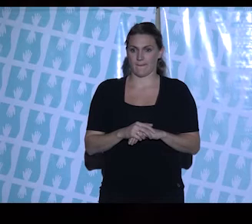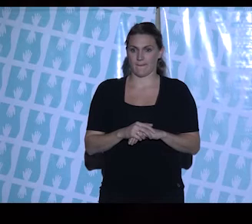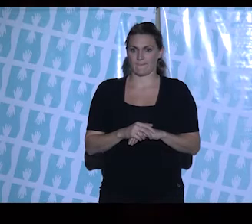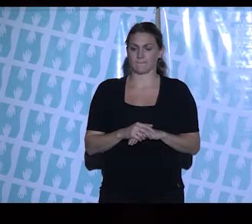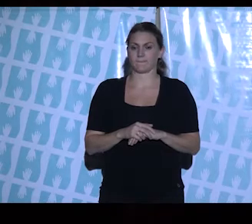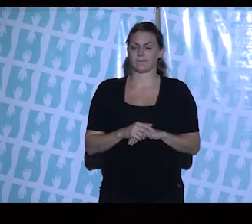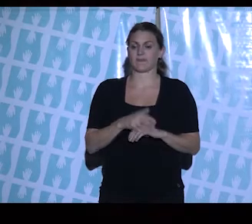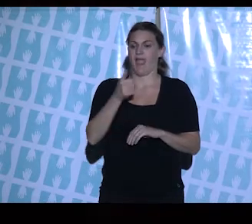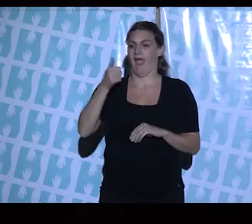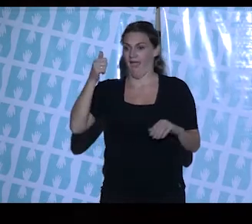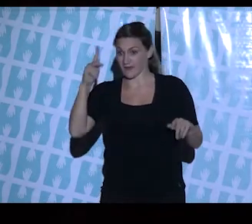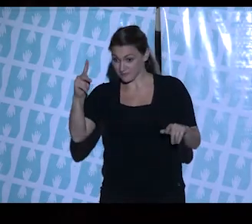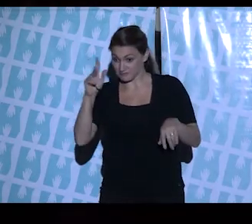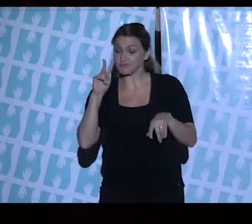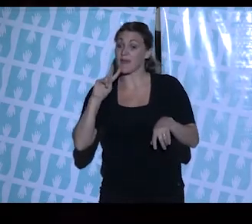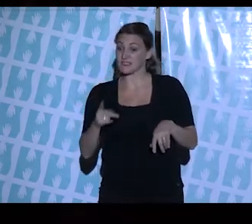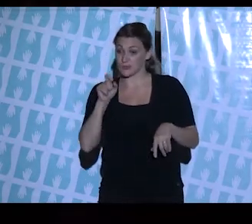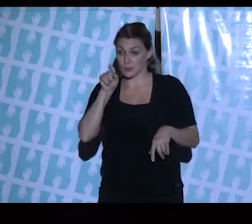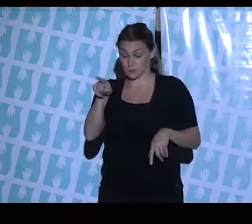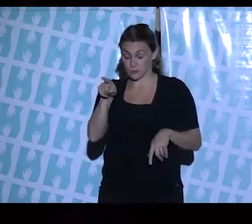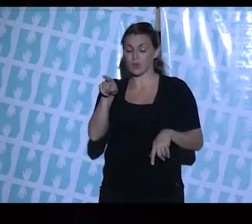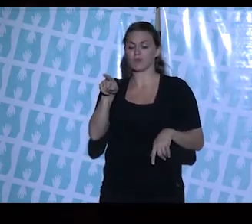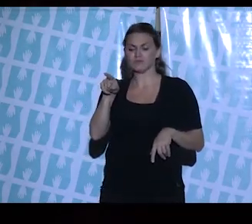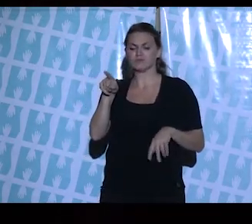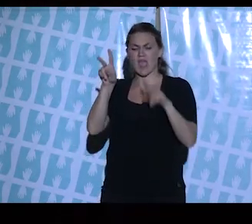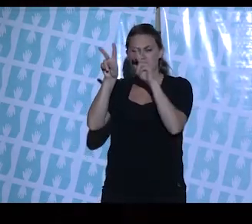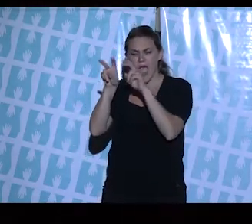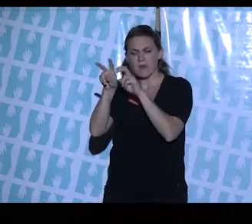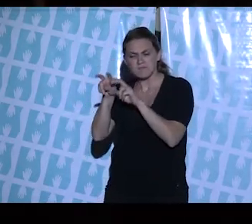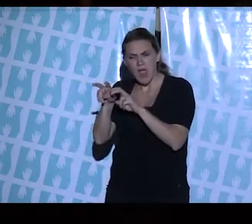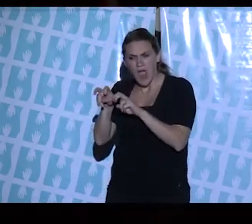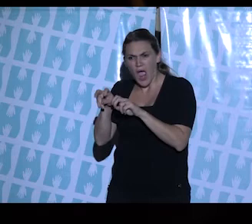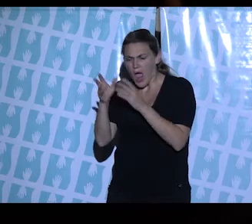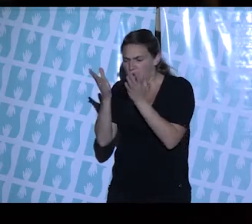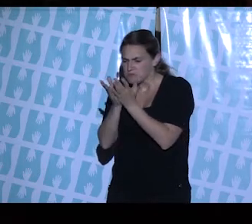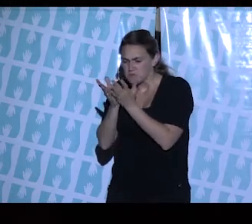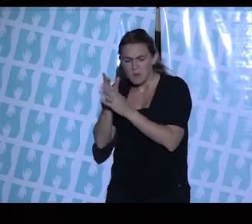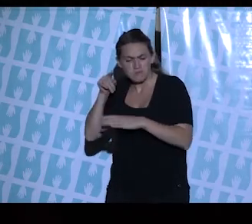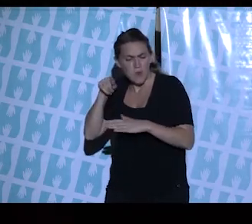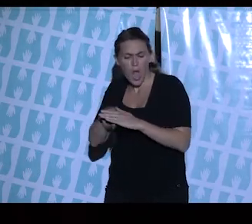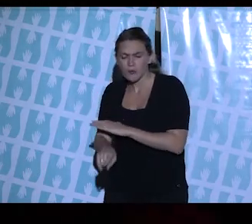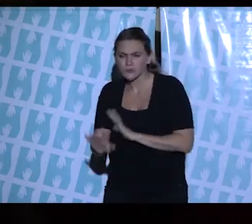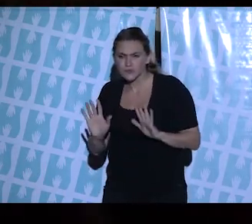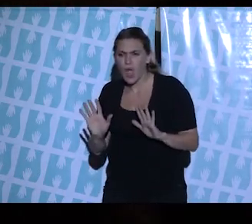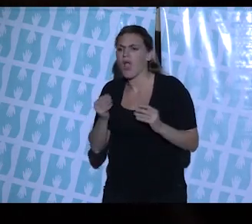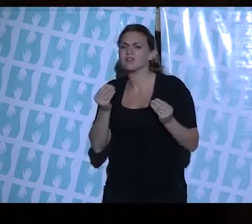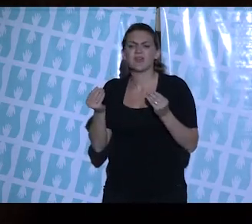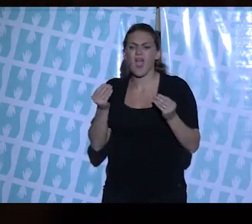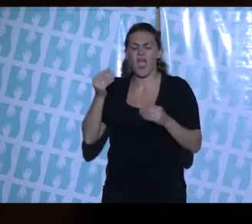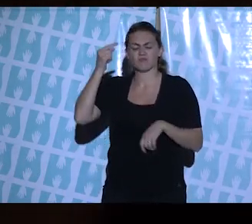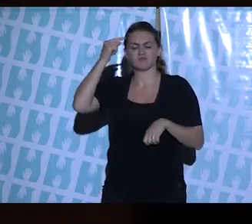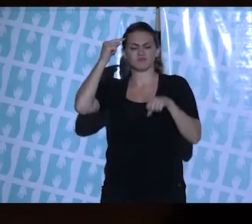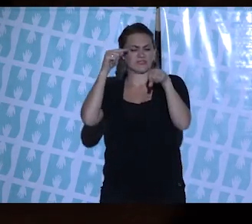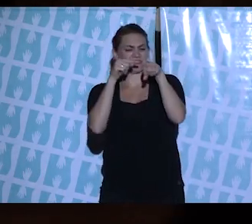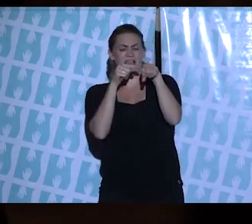se ocupó de estudiar de manera exhaustiva cerebros de pacientes que en